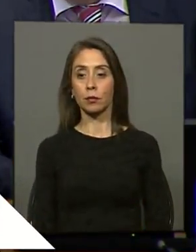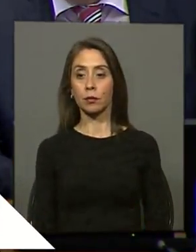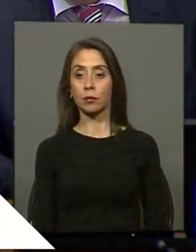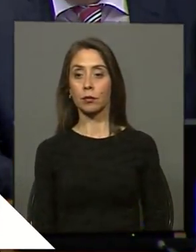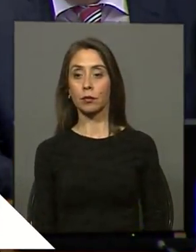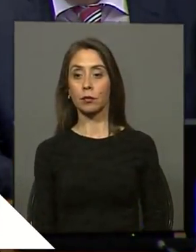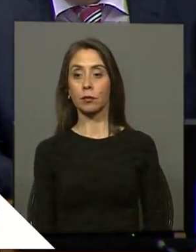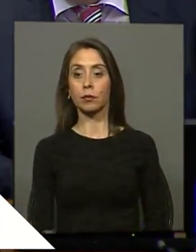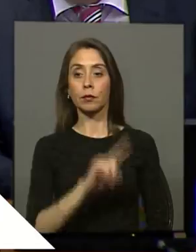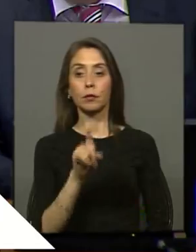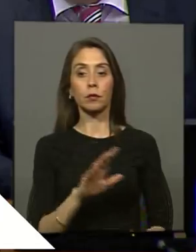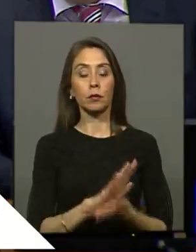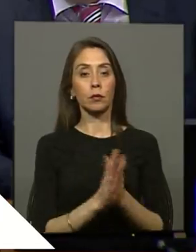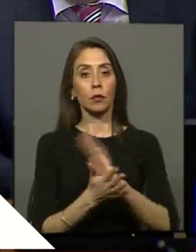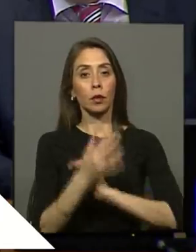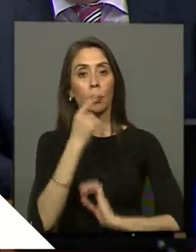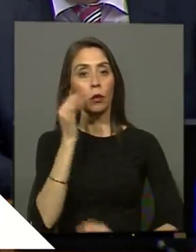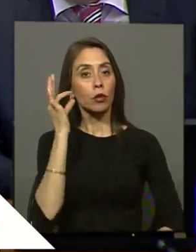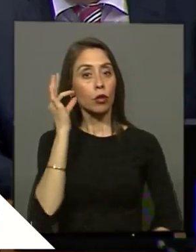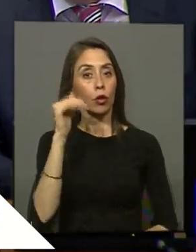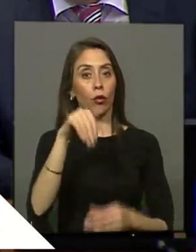han votado todas y todos